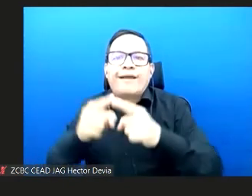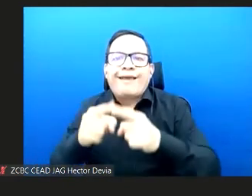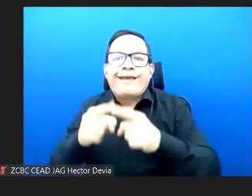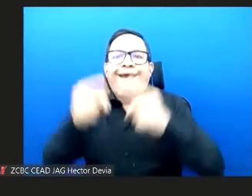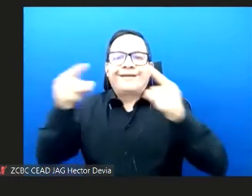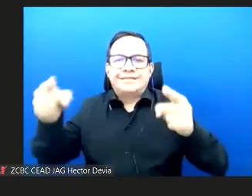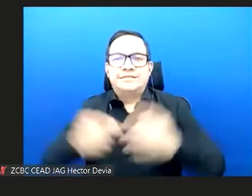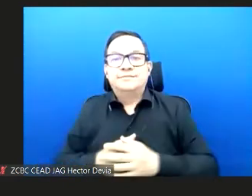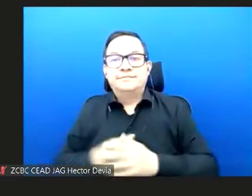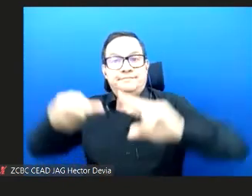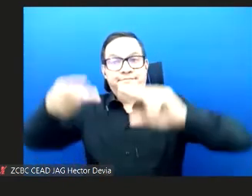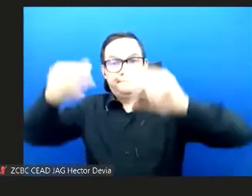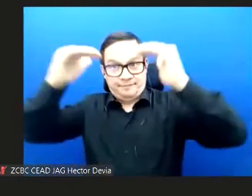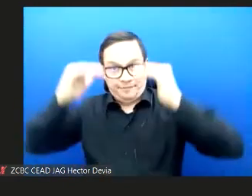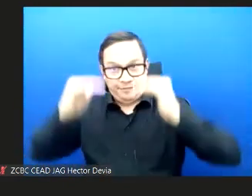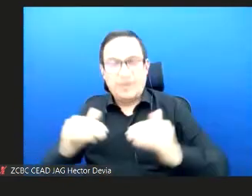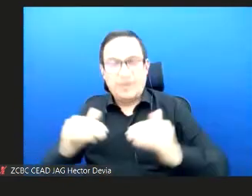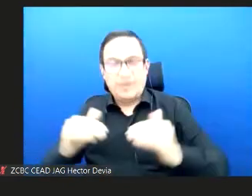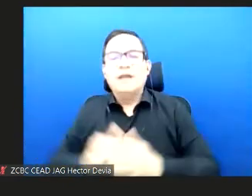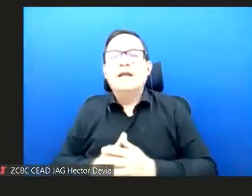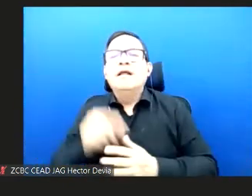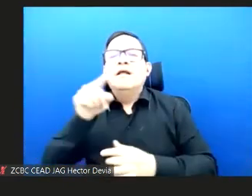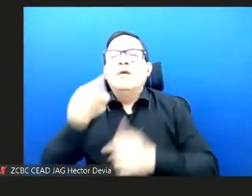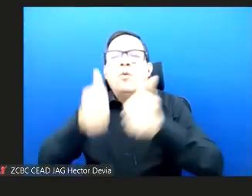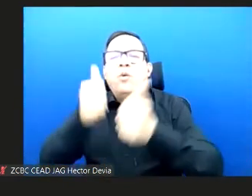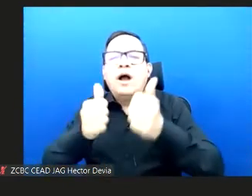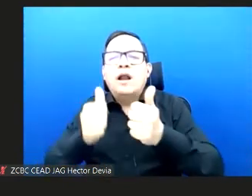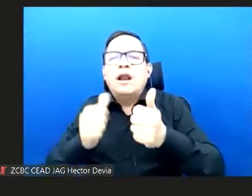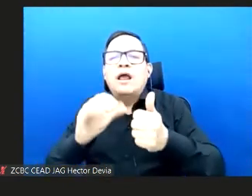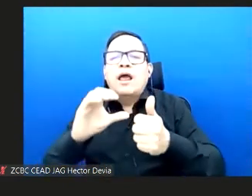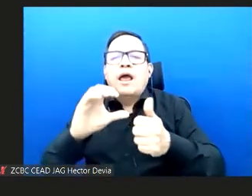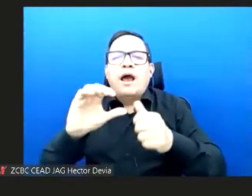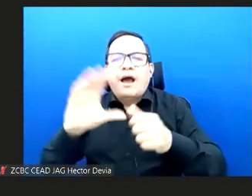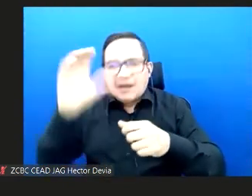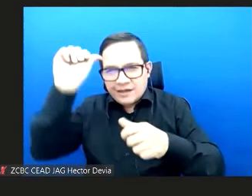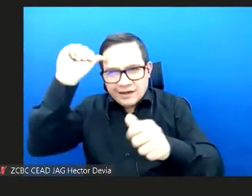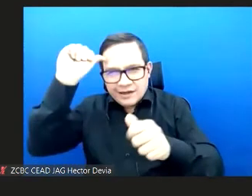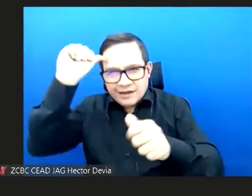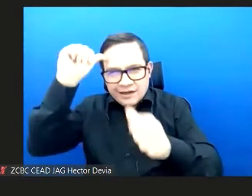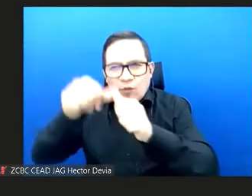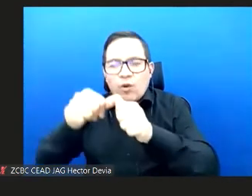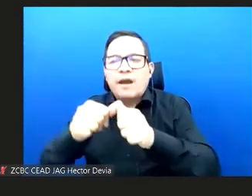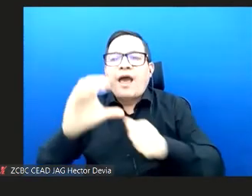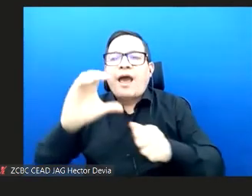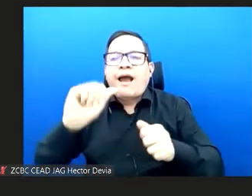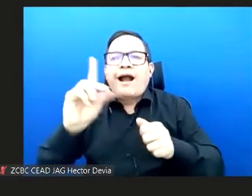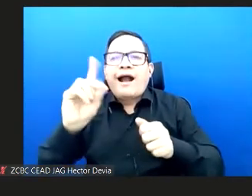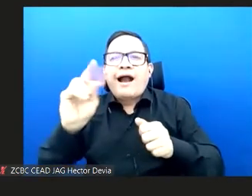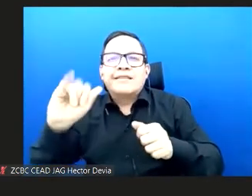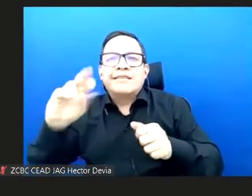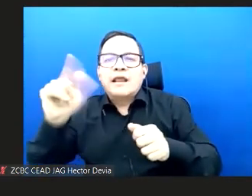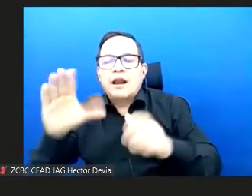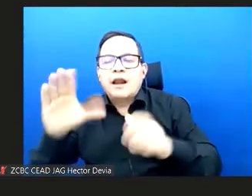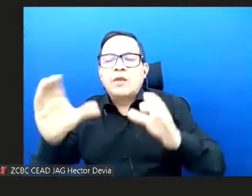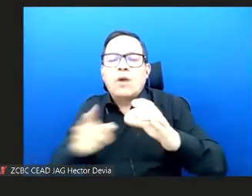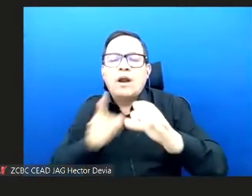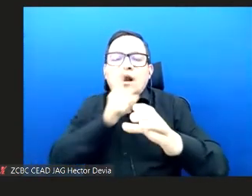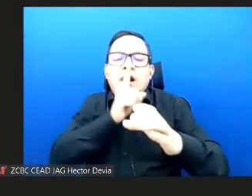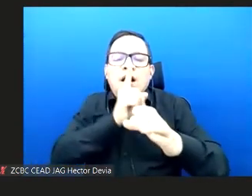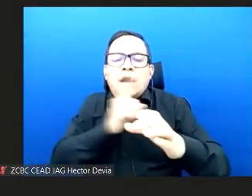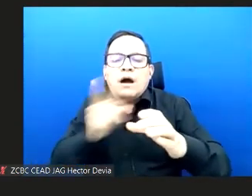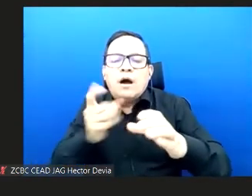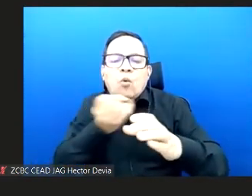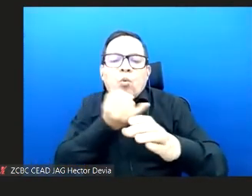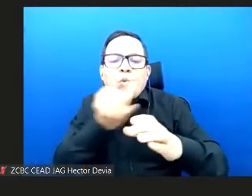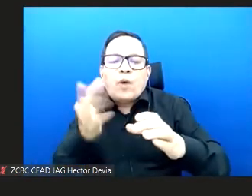Ahora, el segundo punto es hallar el cardinal del conjunto. Recordemos que el cardinal se refiere al número